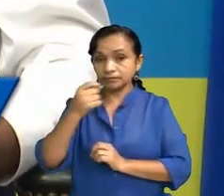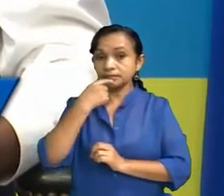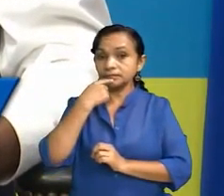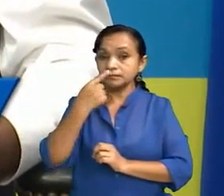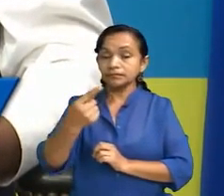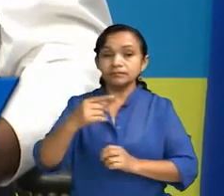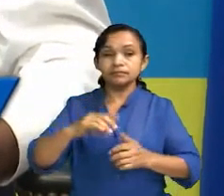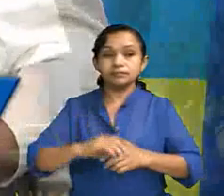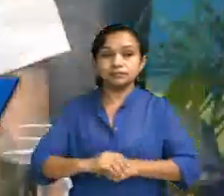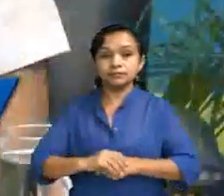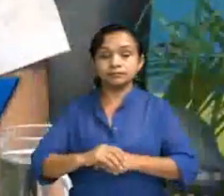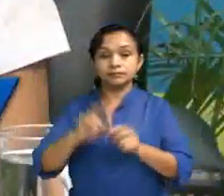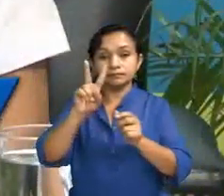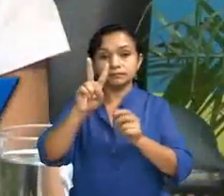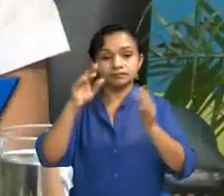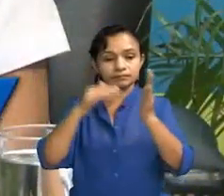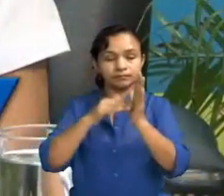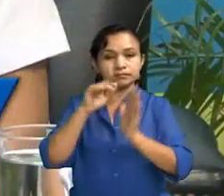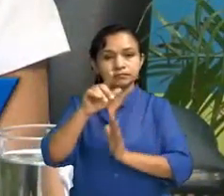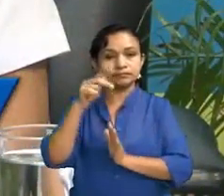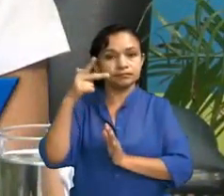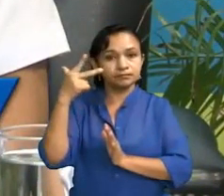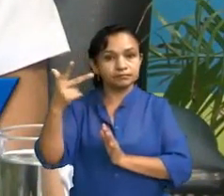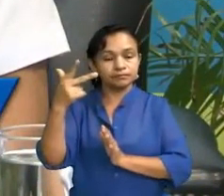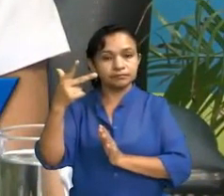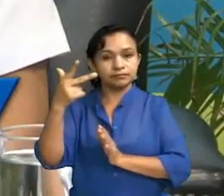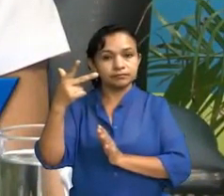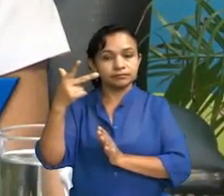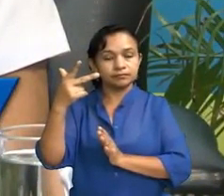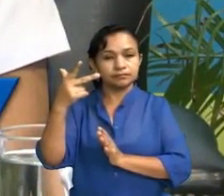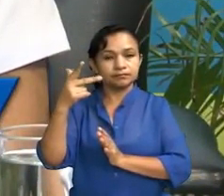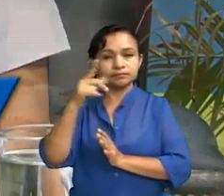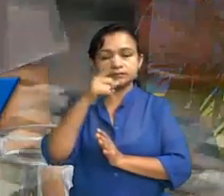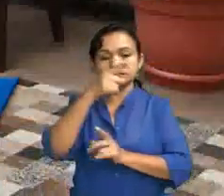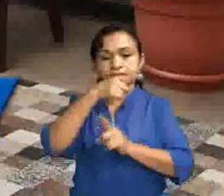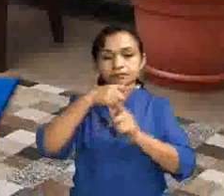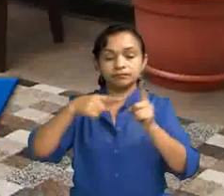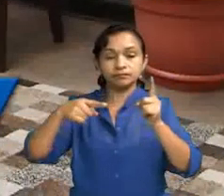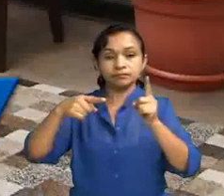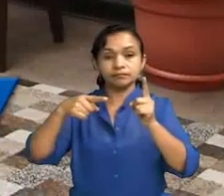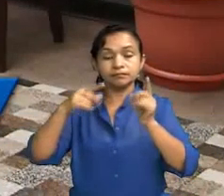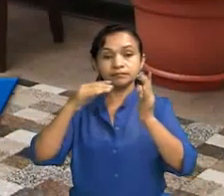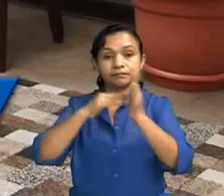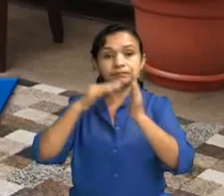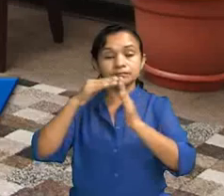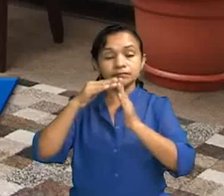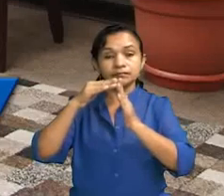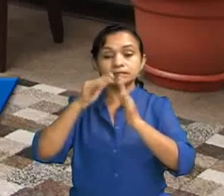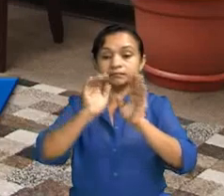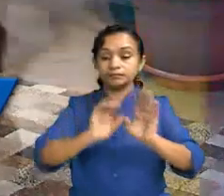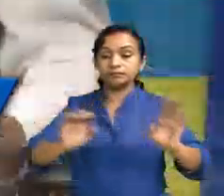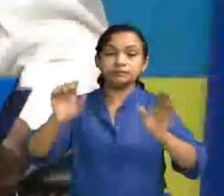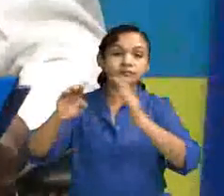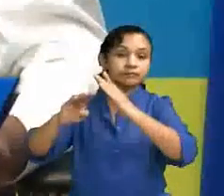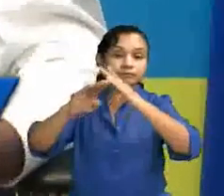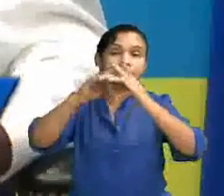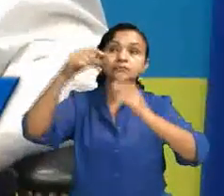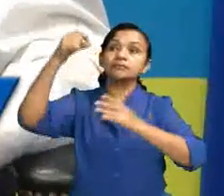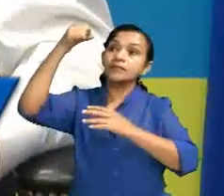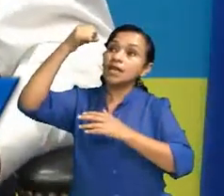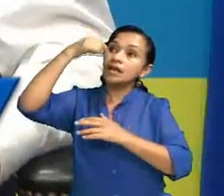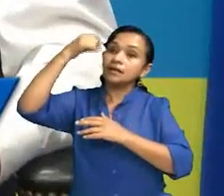que en el 2018, por ejemplo, se vacunaron casi 500,000 de niños contra esta enfermedad y que el